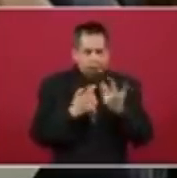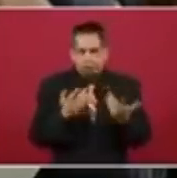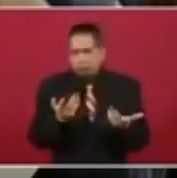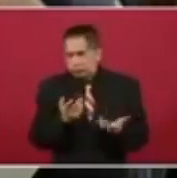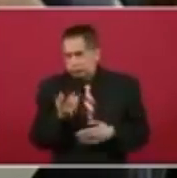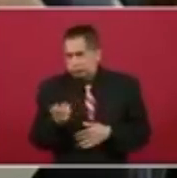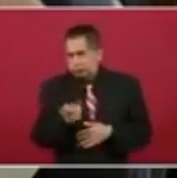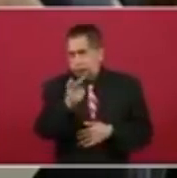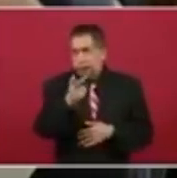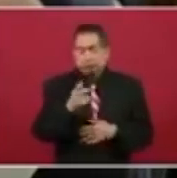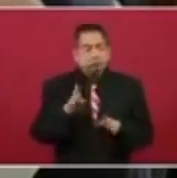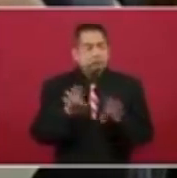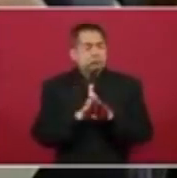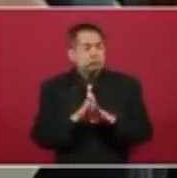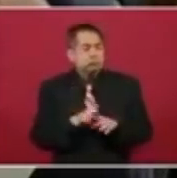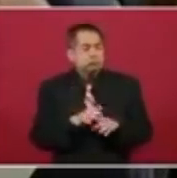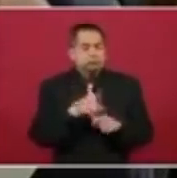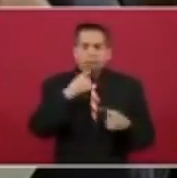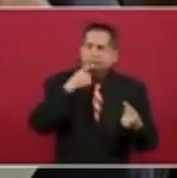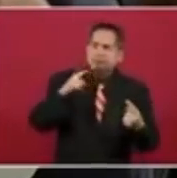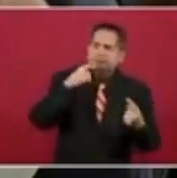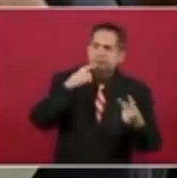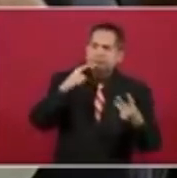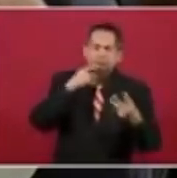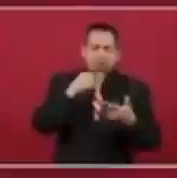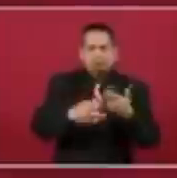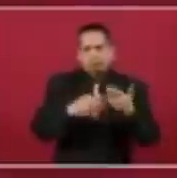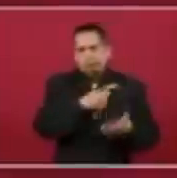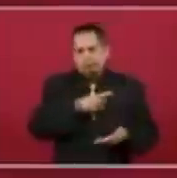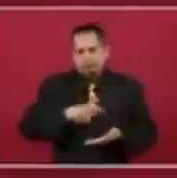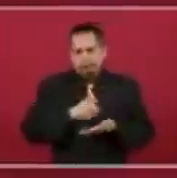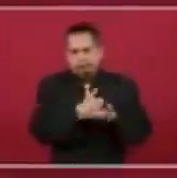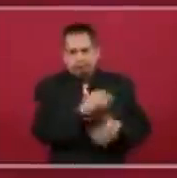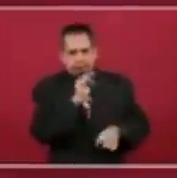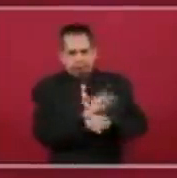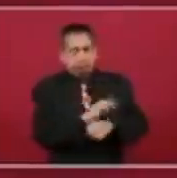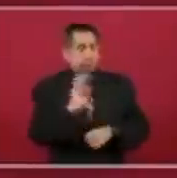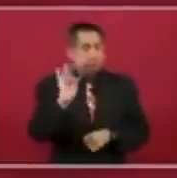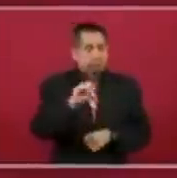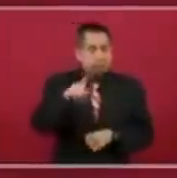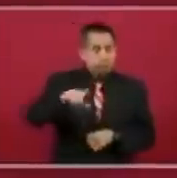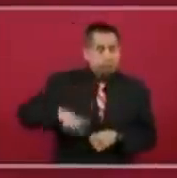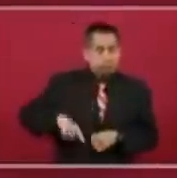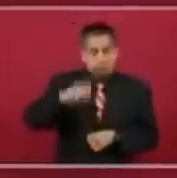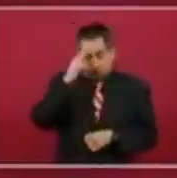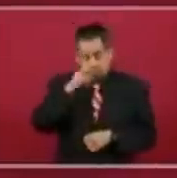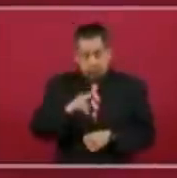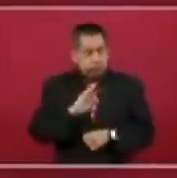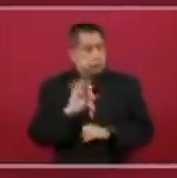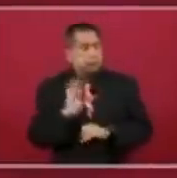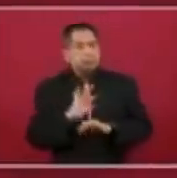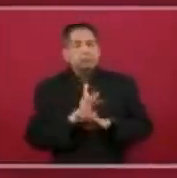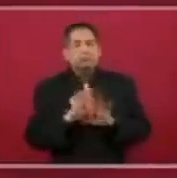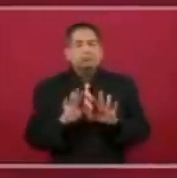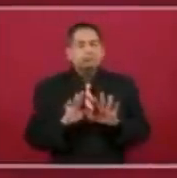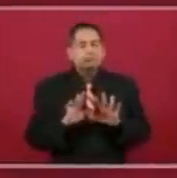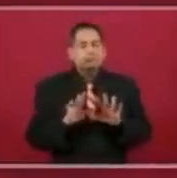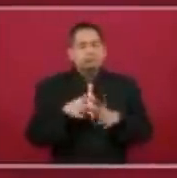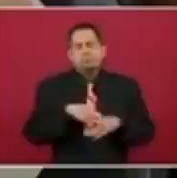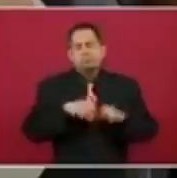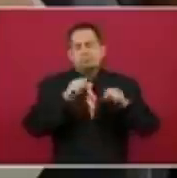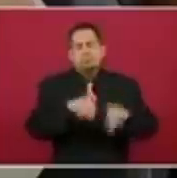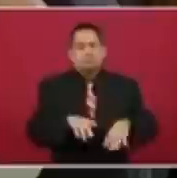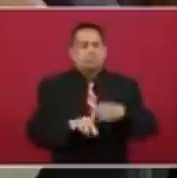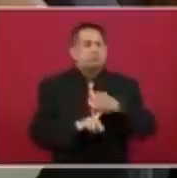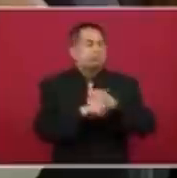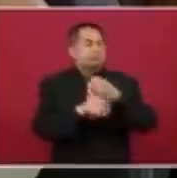ánimo de resolver los reclamos de los deudos estaría dispuesto el Estado mexicano a desistirse en la